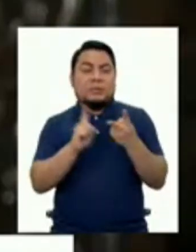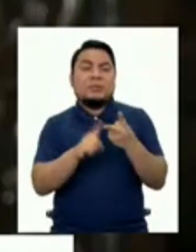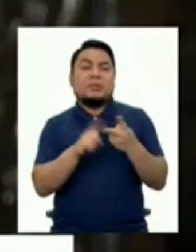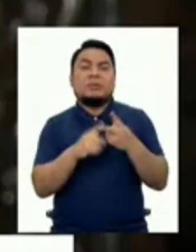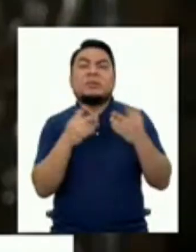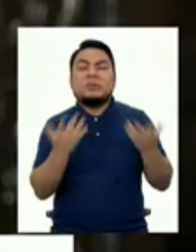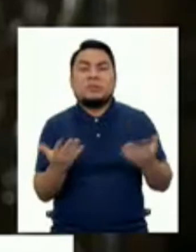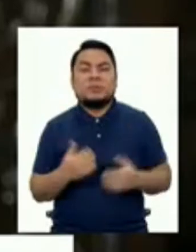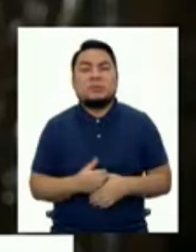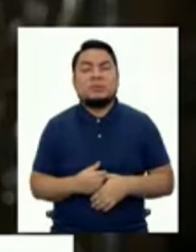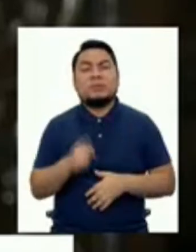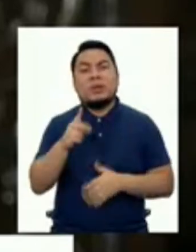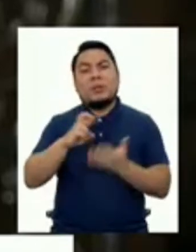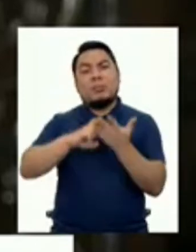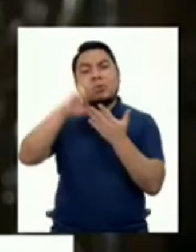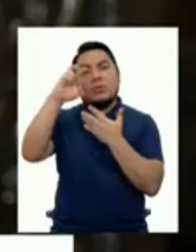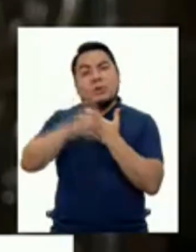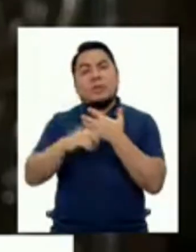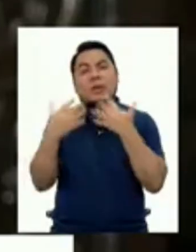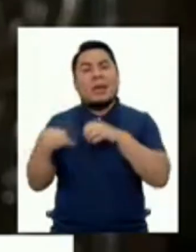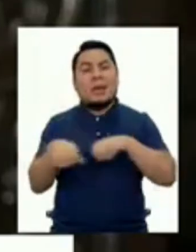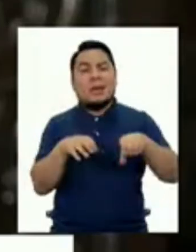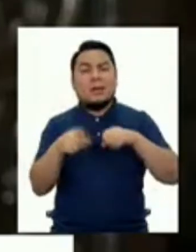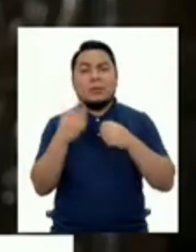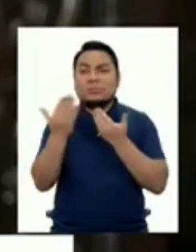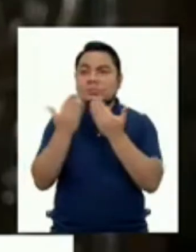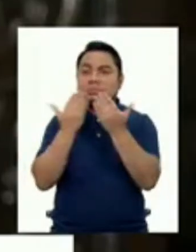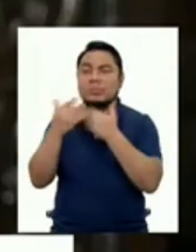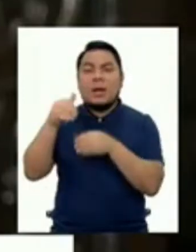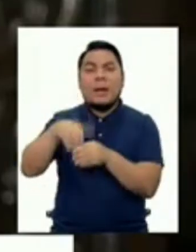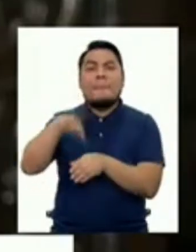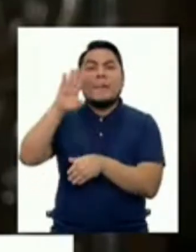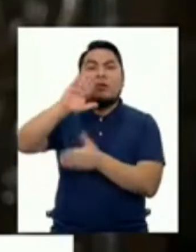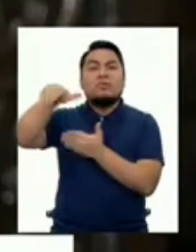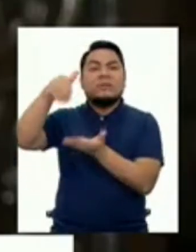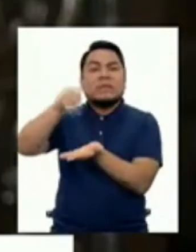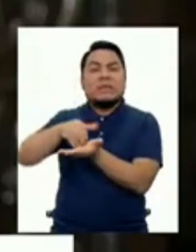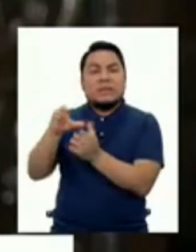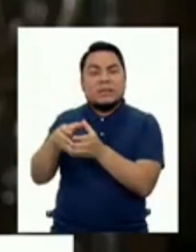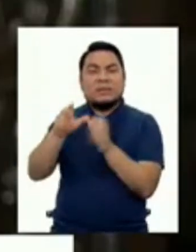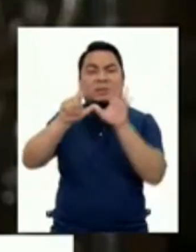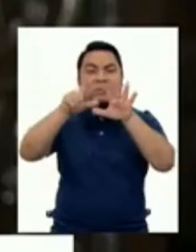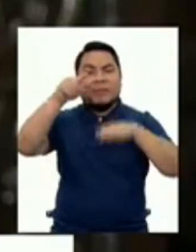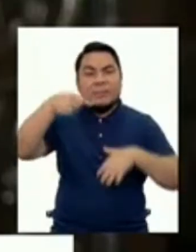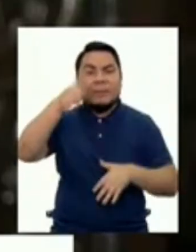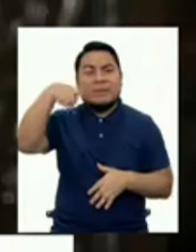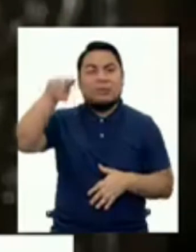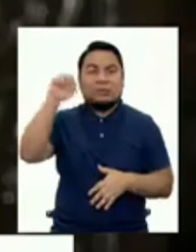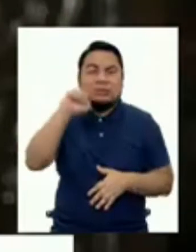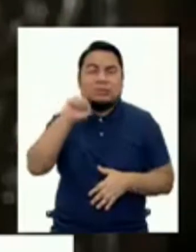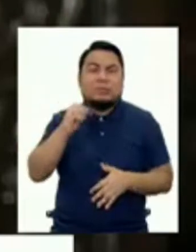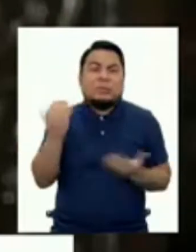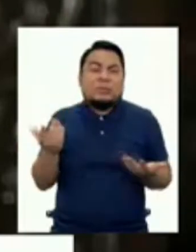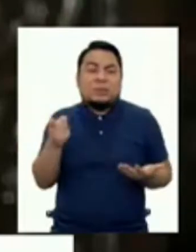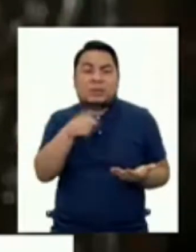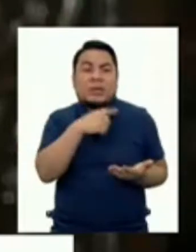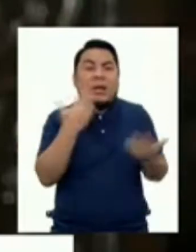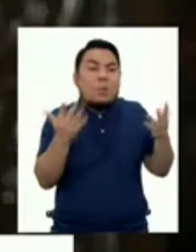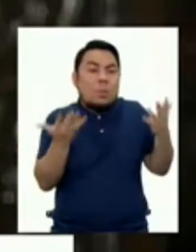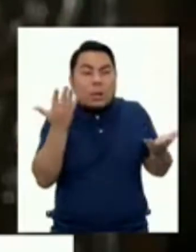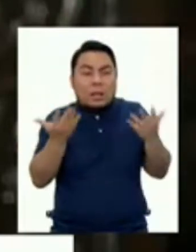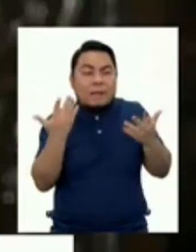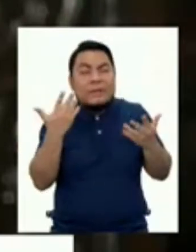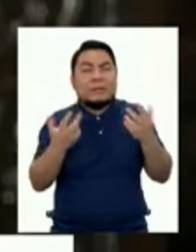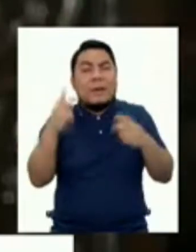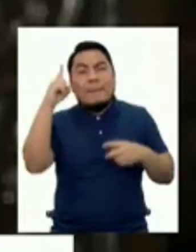que ver con un programa que se ha desarrollado en coordinación con el Banco Central de 7.000 millones de soles. En caso que hubieran problemas de